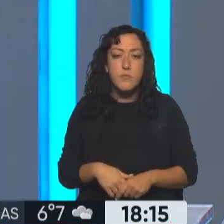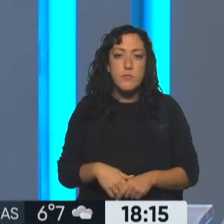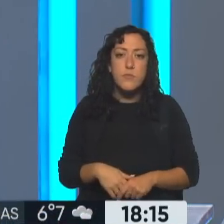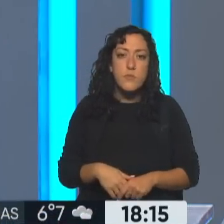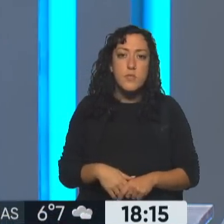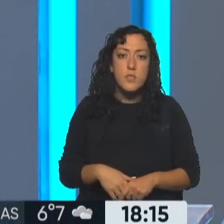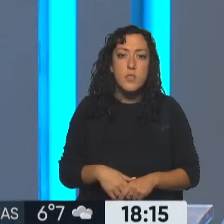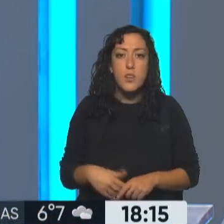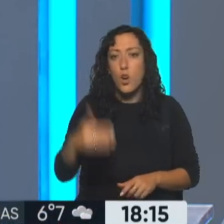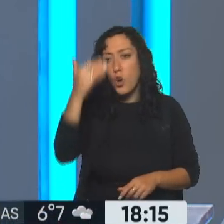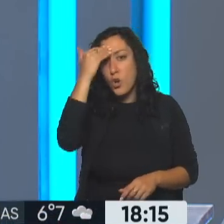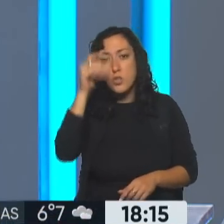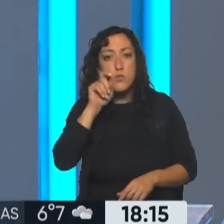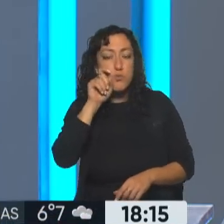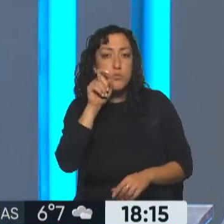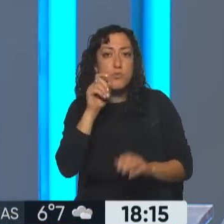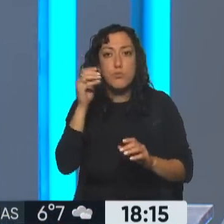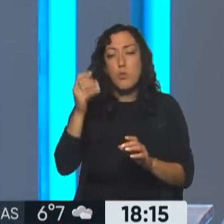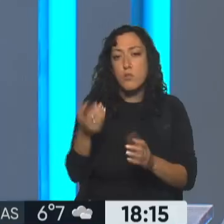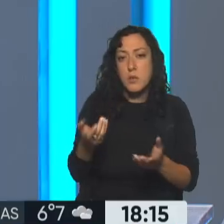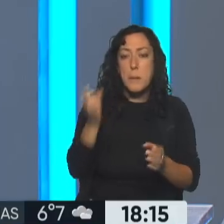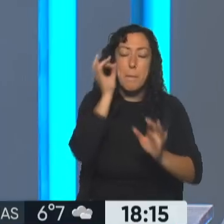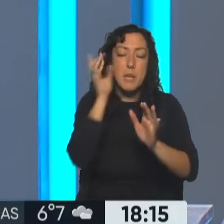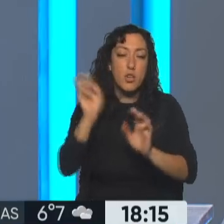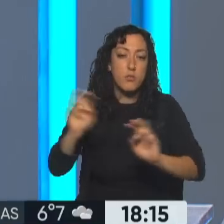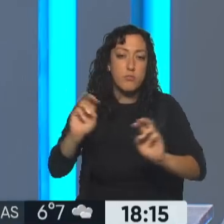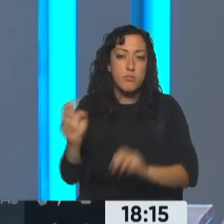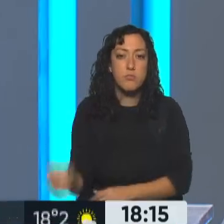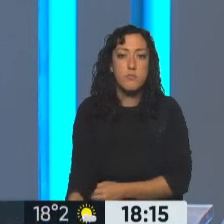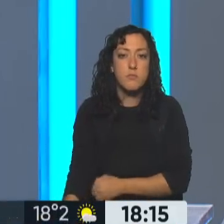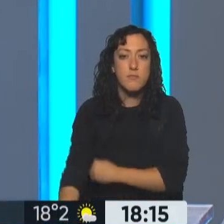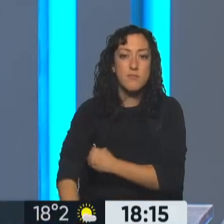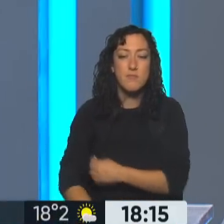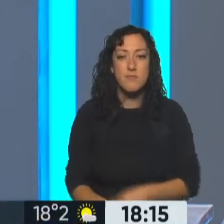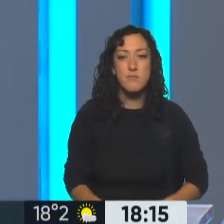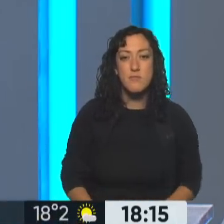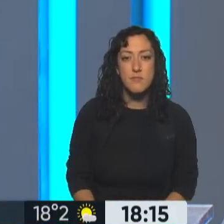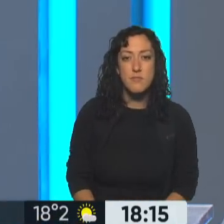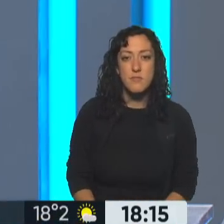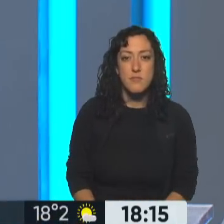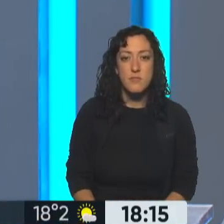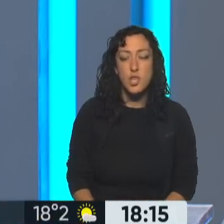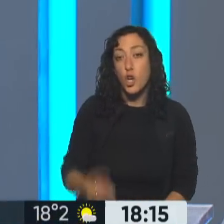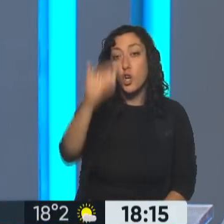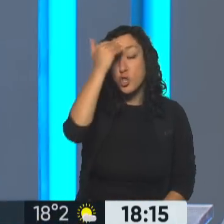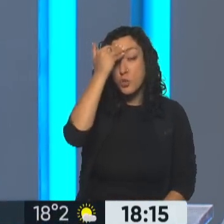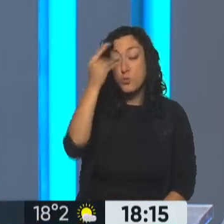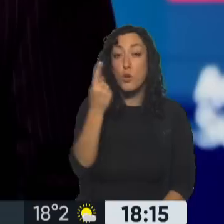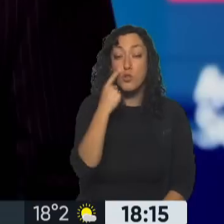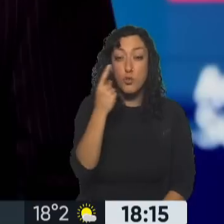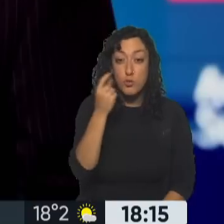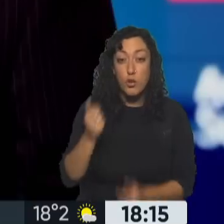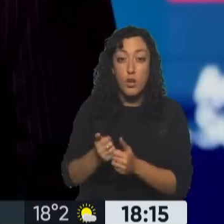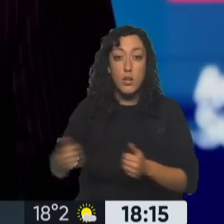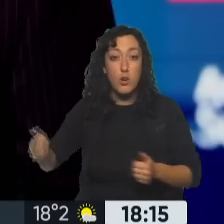de constitucionalidad lo tiene la Corte Suprema, pido perdón a quien está llamando en este momento, que como el control de constitucionalidad lo tiene la Corte